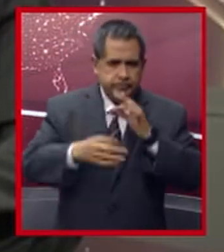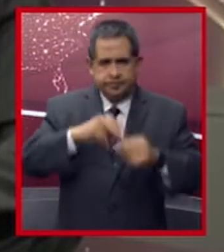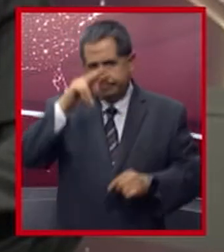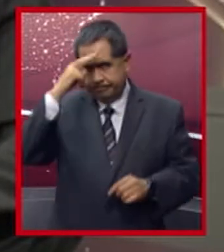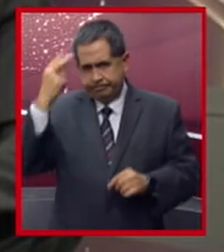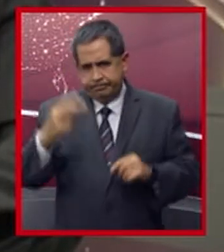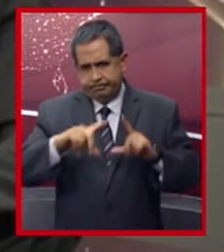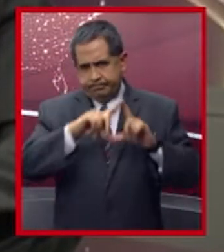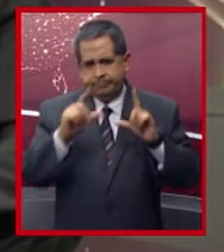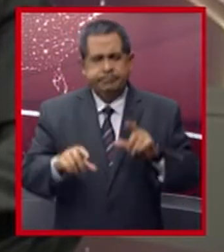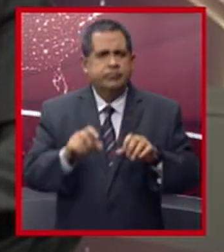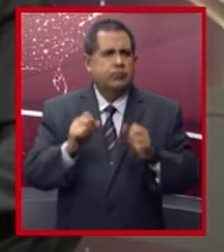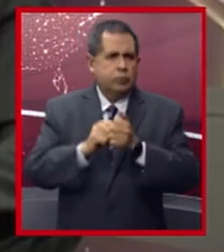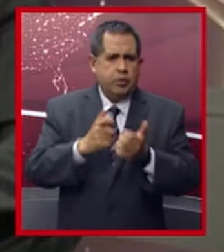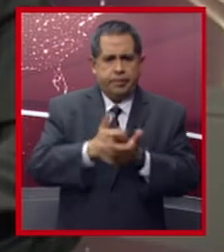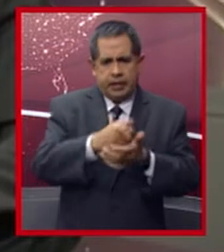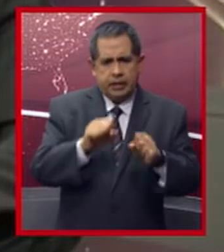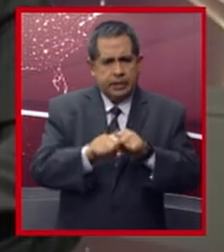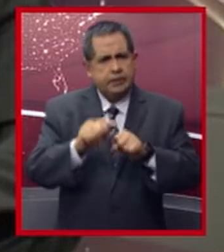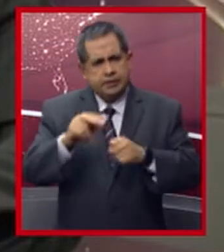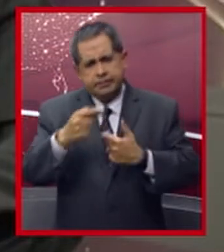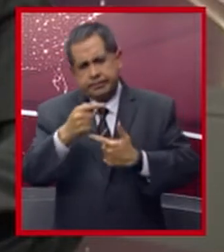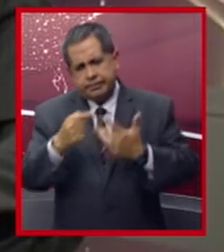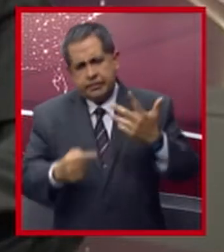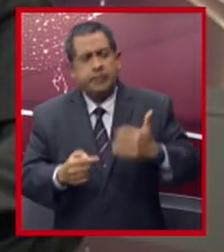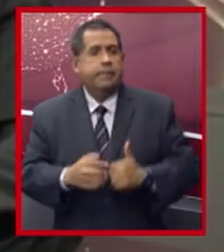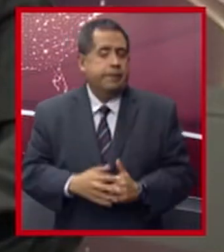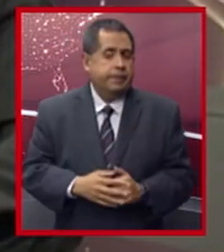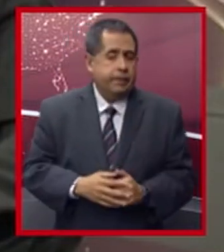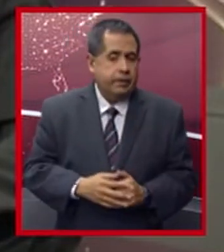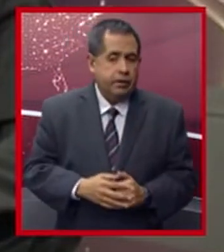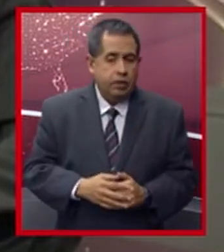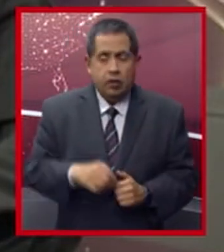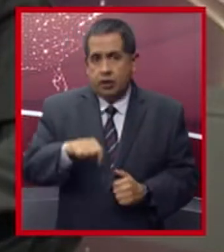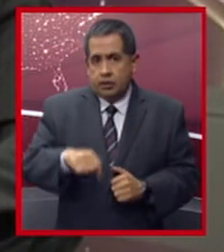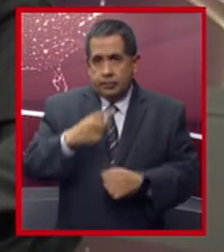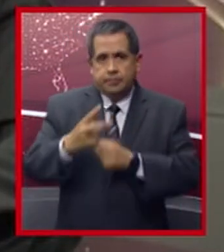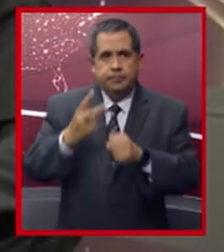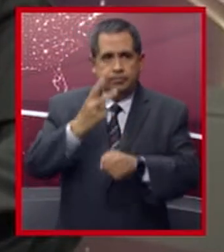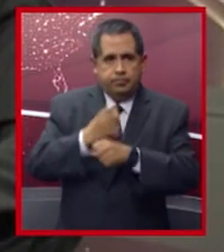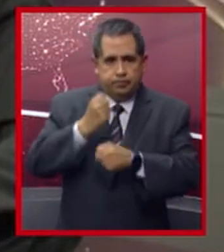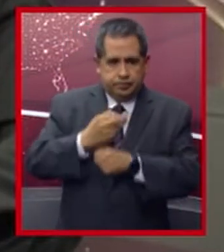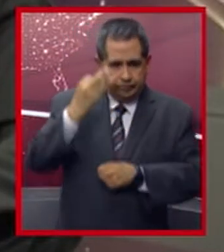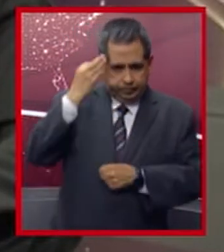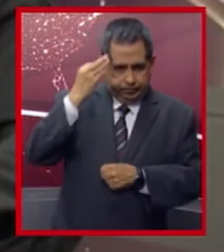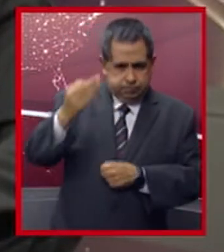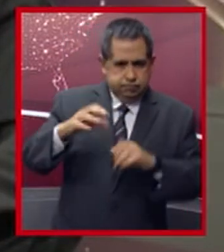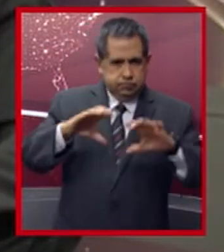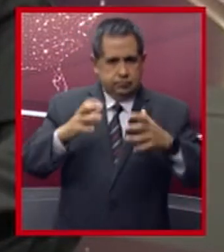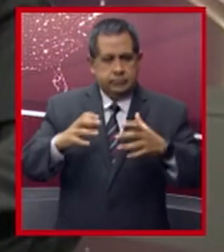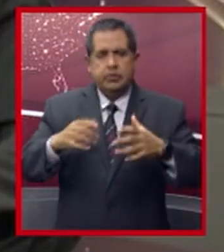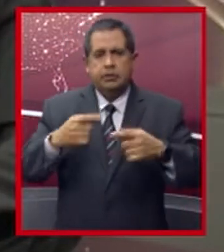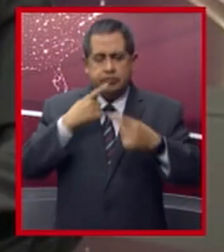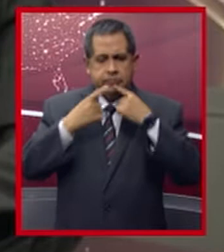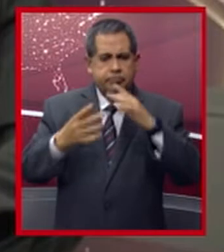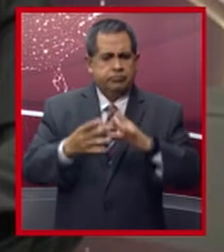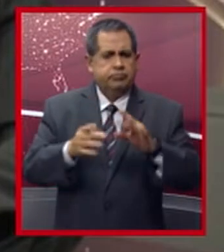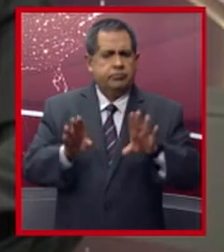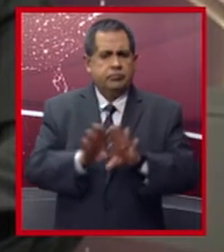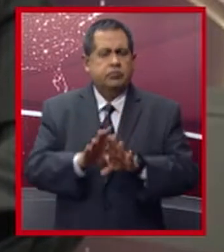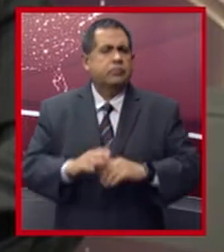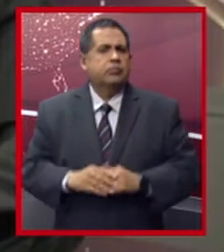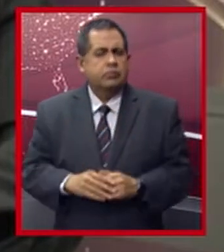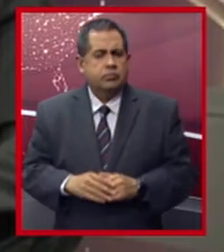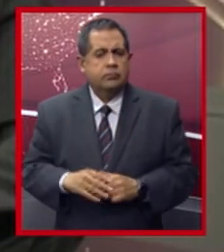Mexicana a través de los sistemas por cable y, por supuesto, vía Internet. En este segundo periodo ordinario de sesiones que está concluyendo acá en el Congreso